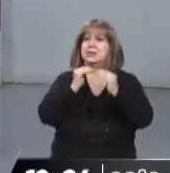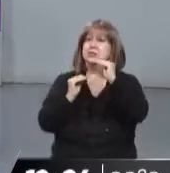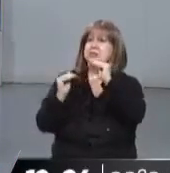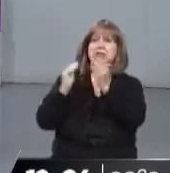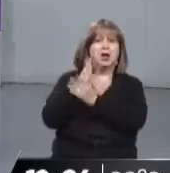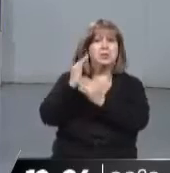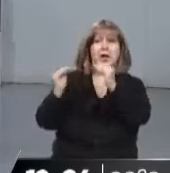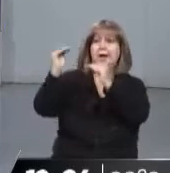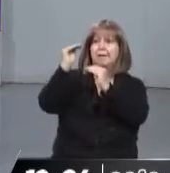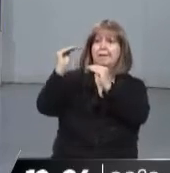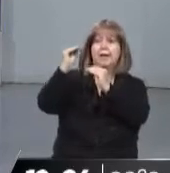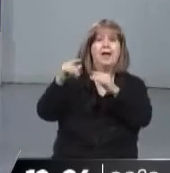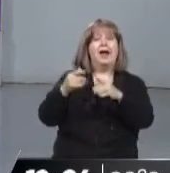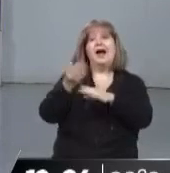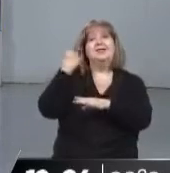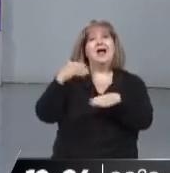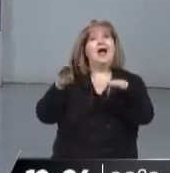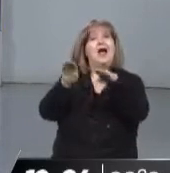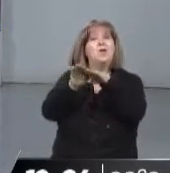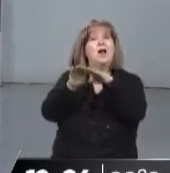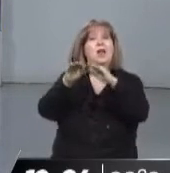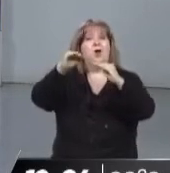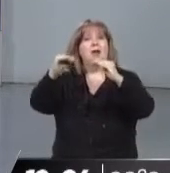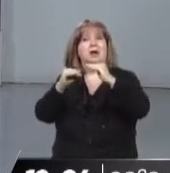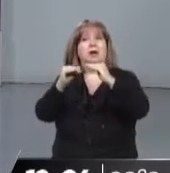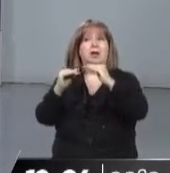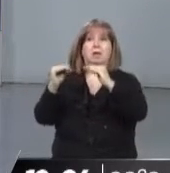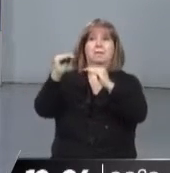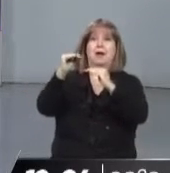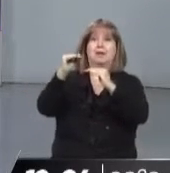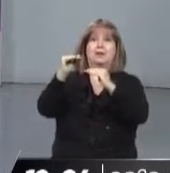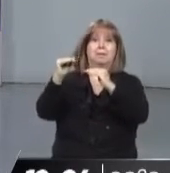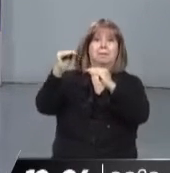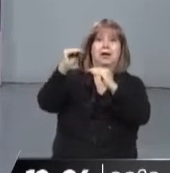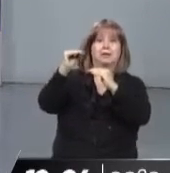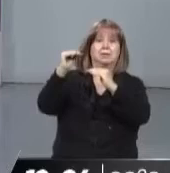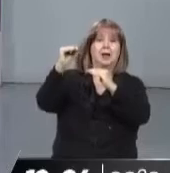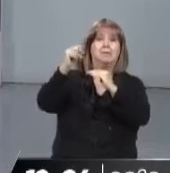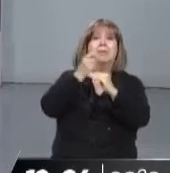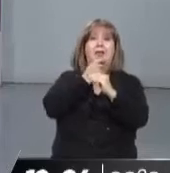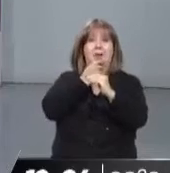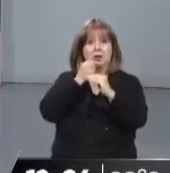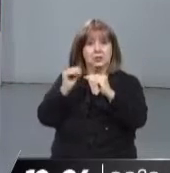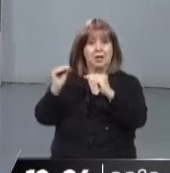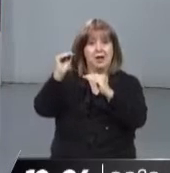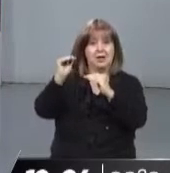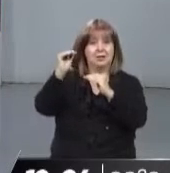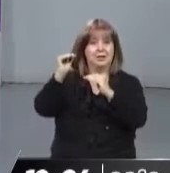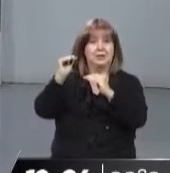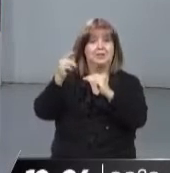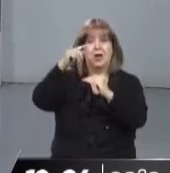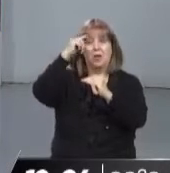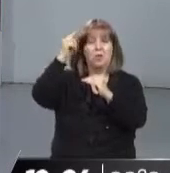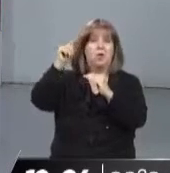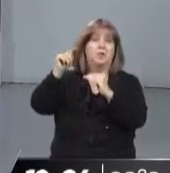encima. Normalmente era igual o una décima cuando terminaba el año. Ahora es mes tras mes, suele estar por... No el pasado, pero sí casi en la totalidad de